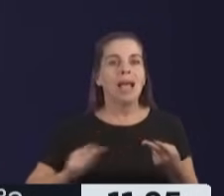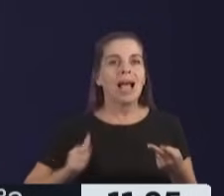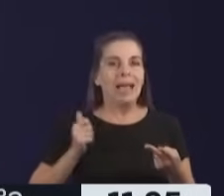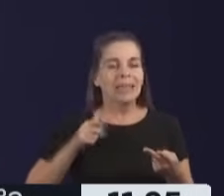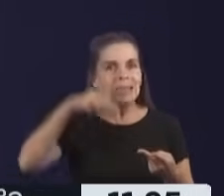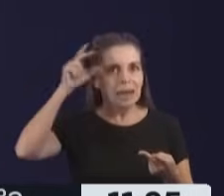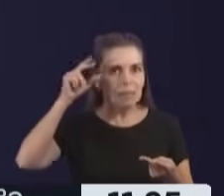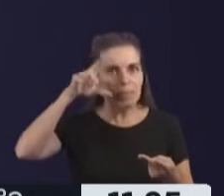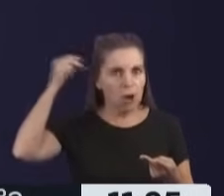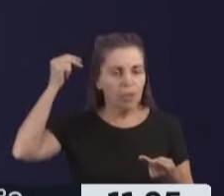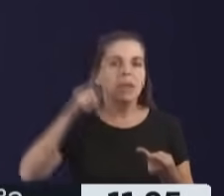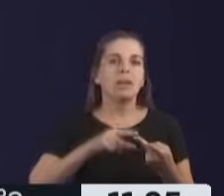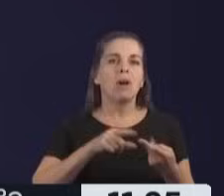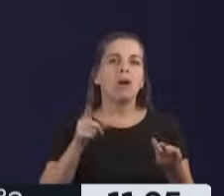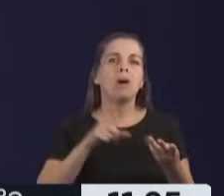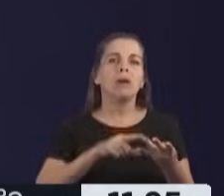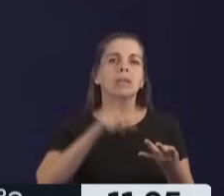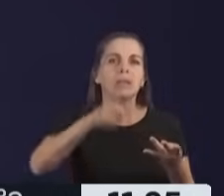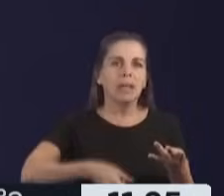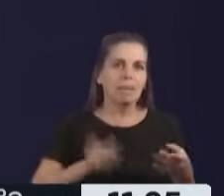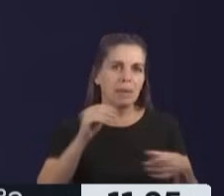Diana Mondino y